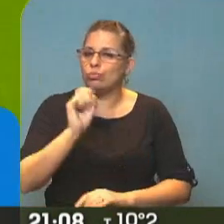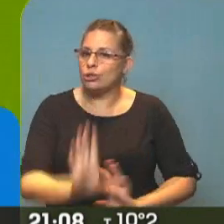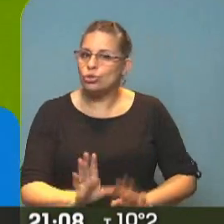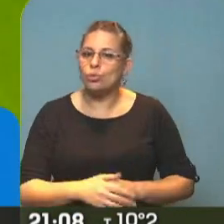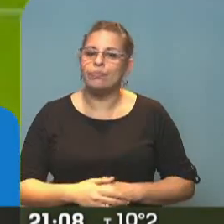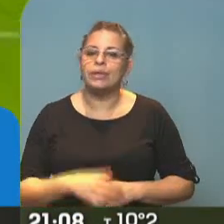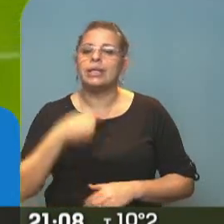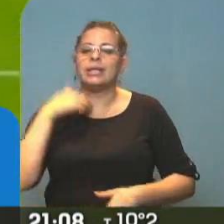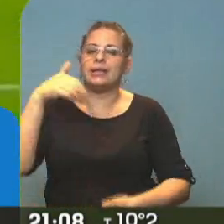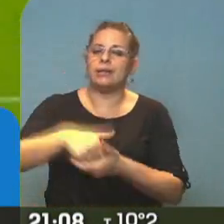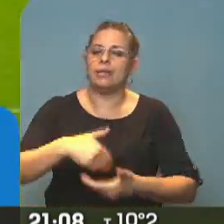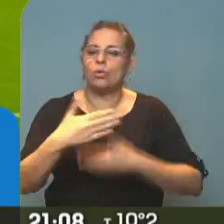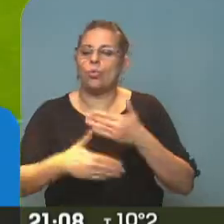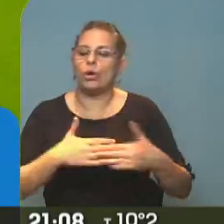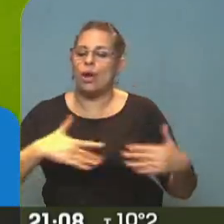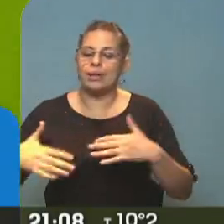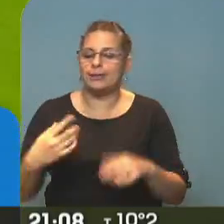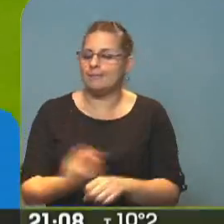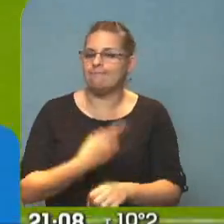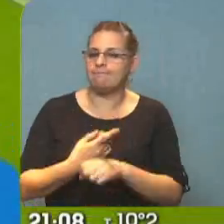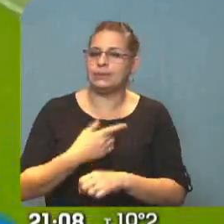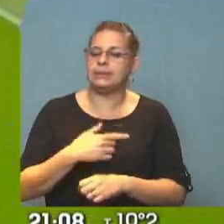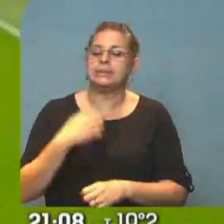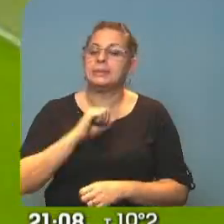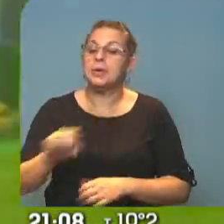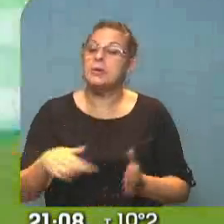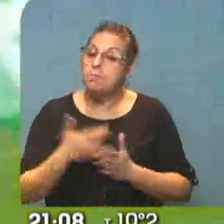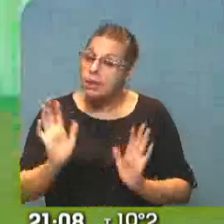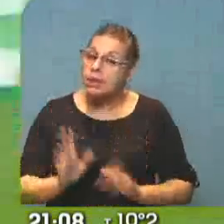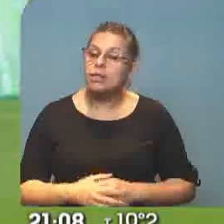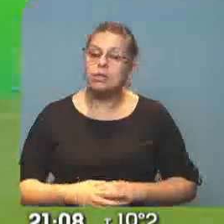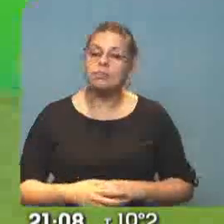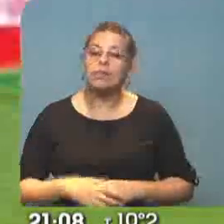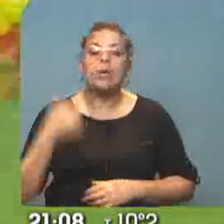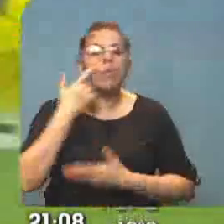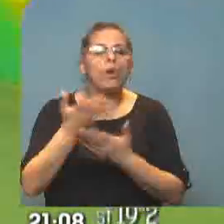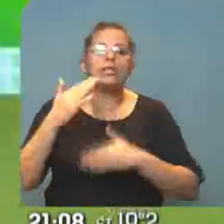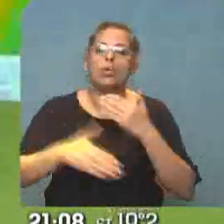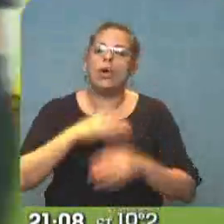de intervenir en el juego de Argentina, no pudo lograr tampoco marcar goles. Goles argentinos por el mundo.